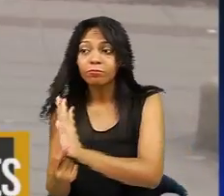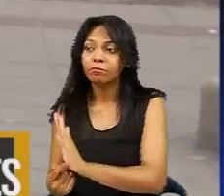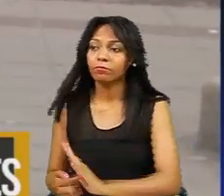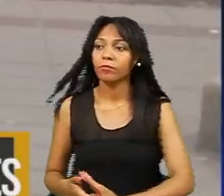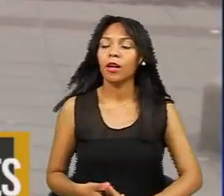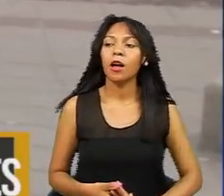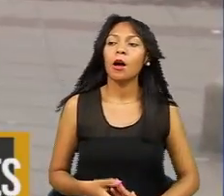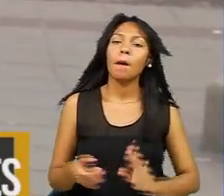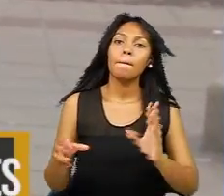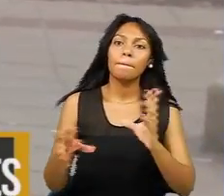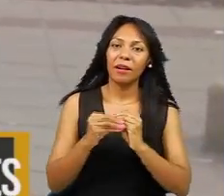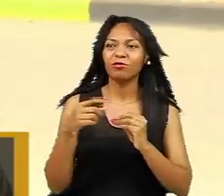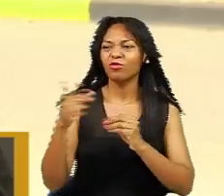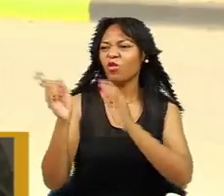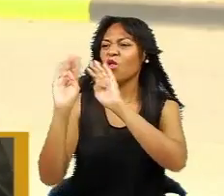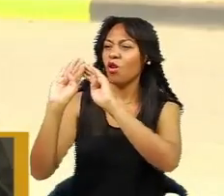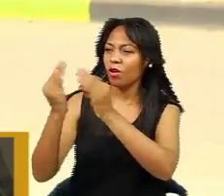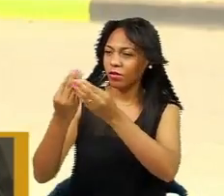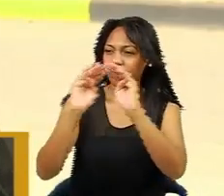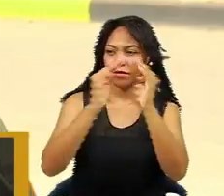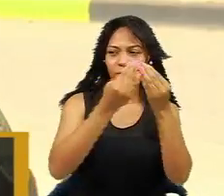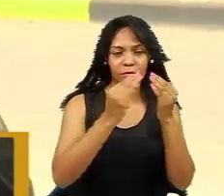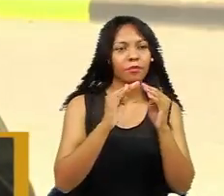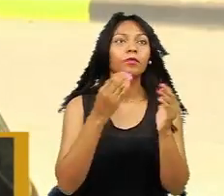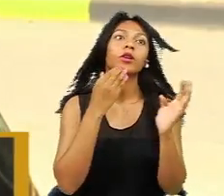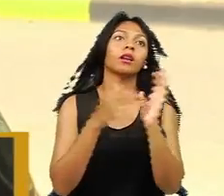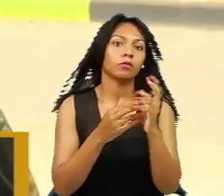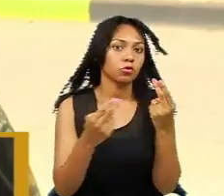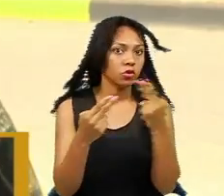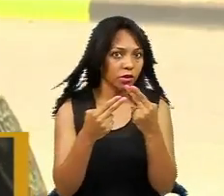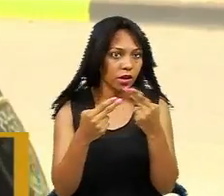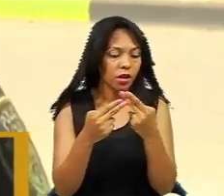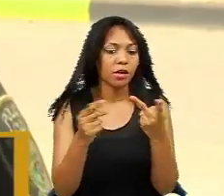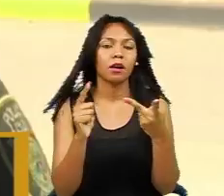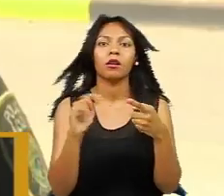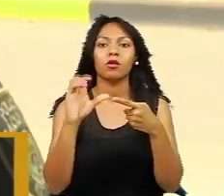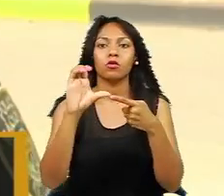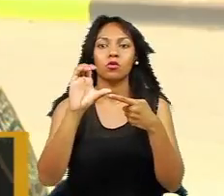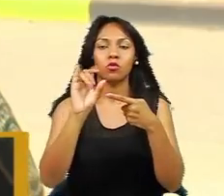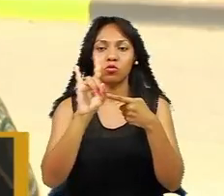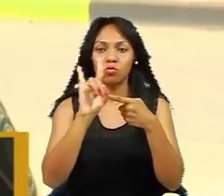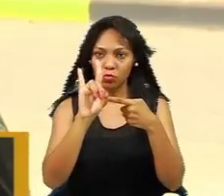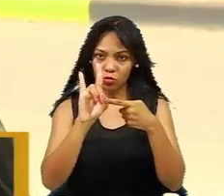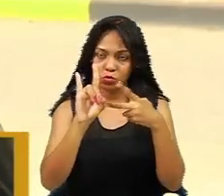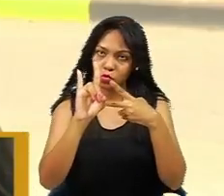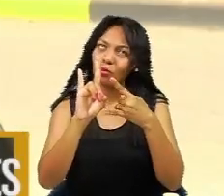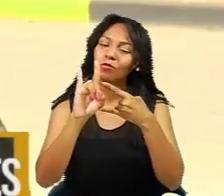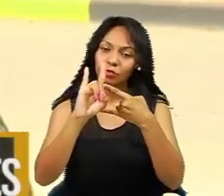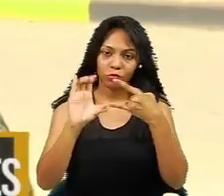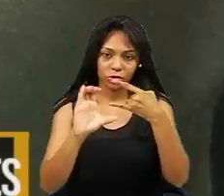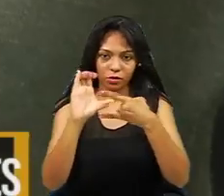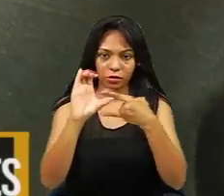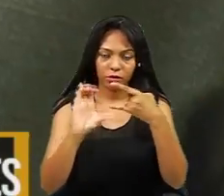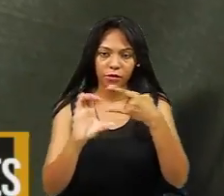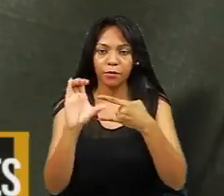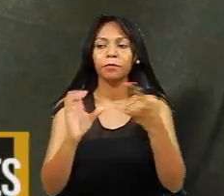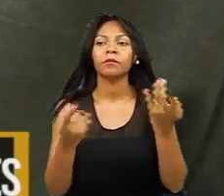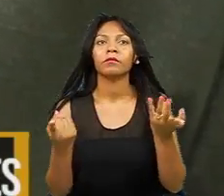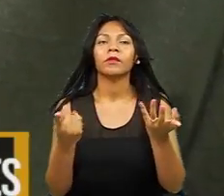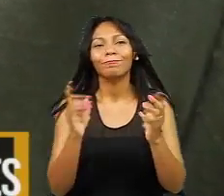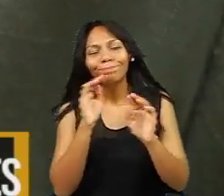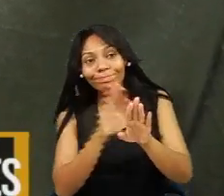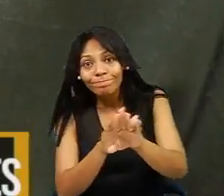de las zonas escolares, ahí todo lo que es el SENA, lo que es la UCC, para continuar con esas campañas de sensibilización. Las